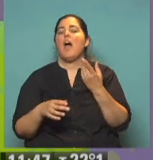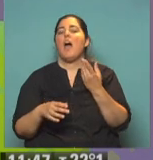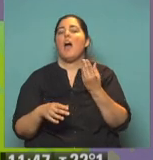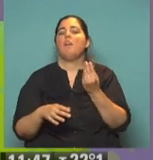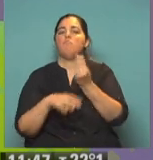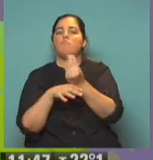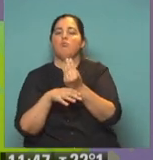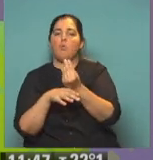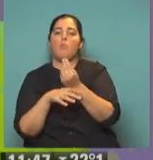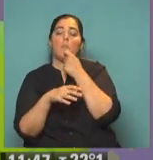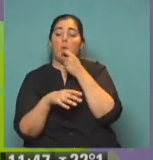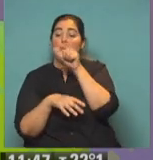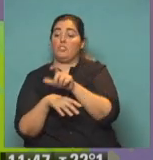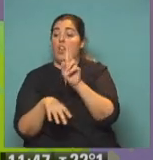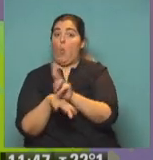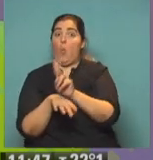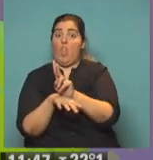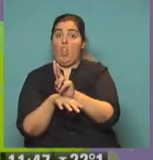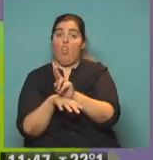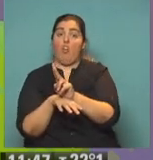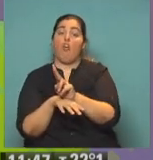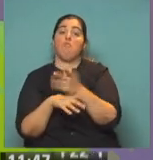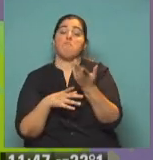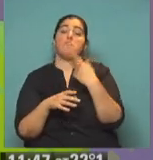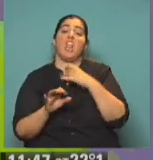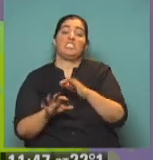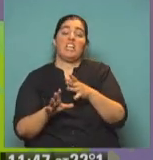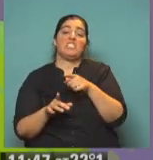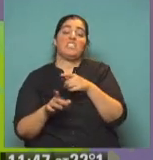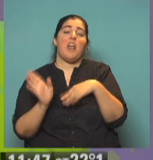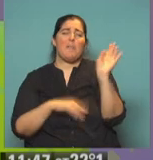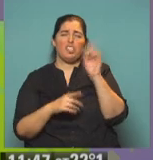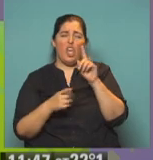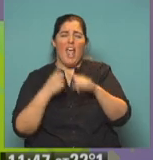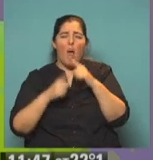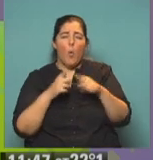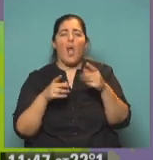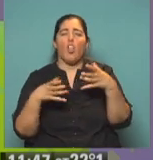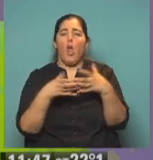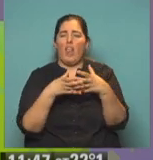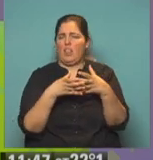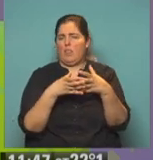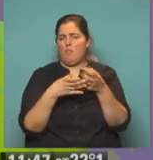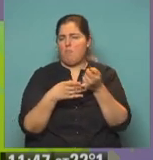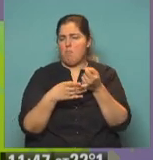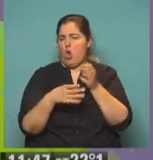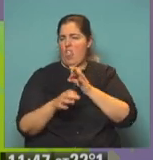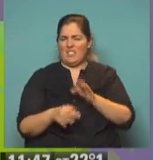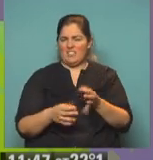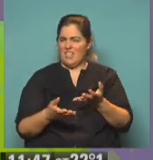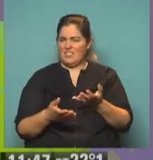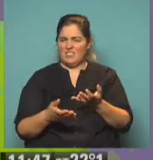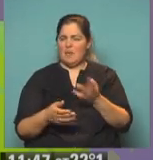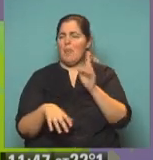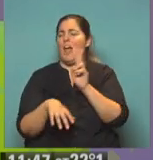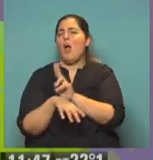las personas que vos cuidás. En general, la mayoría de los convenios colectivos tienen muy pocos días de licencia para